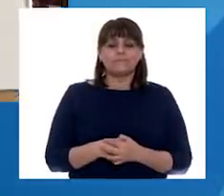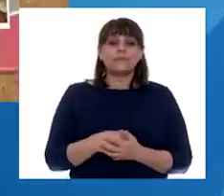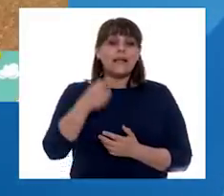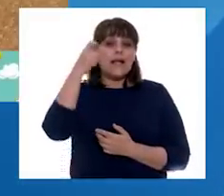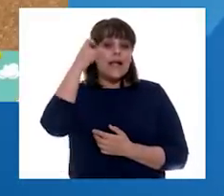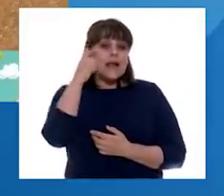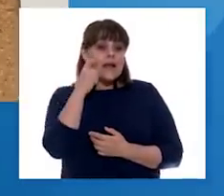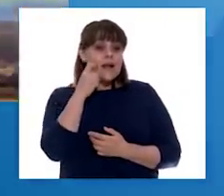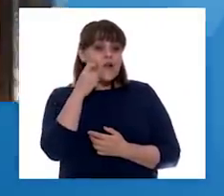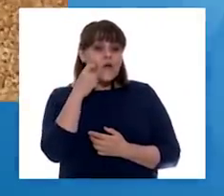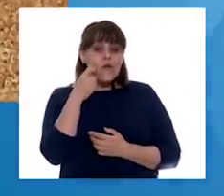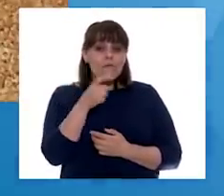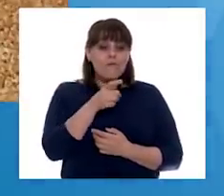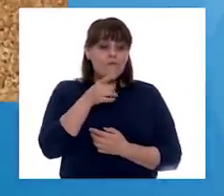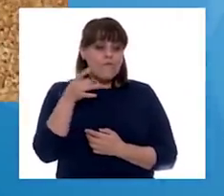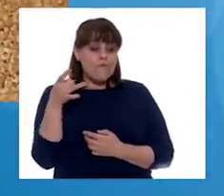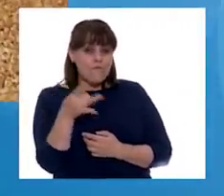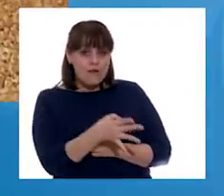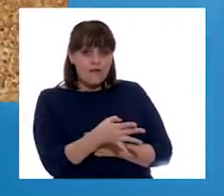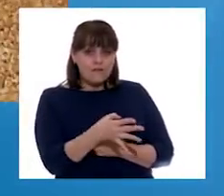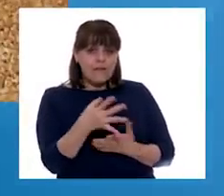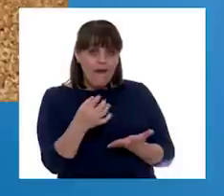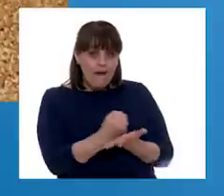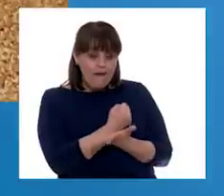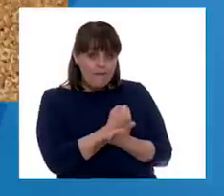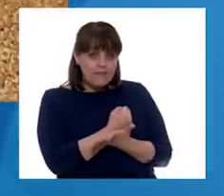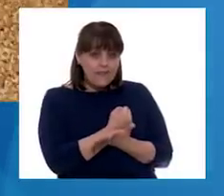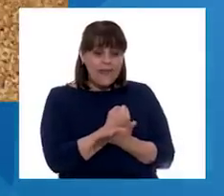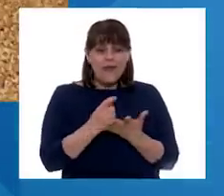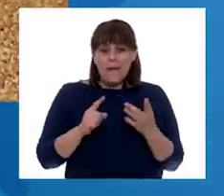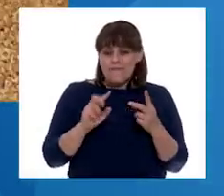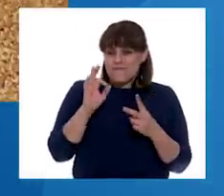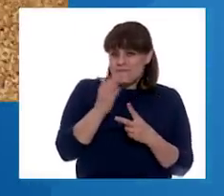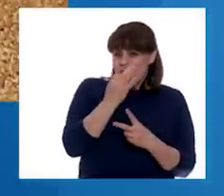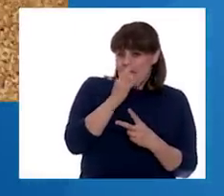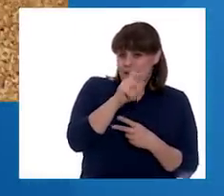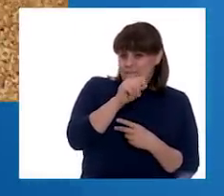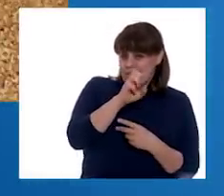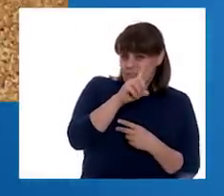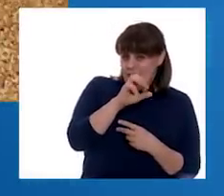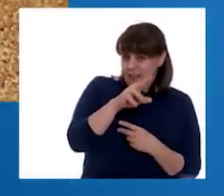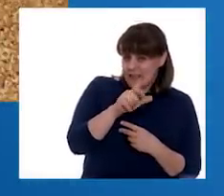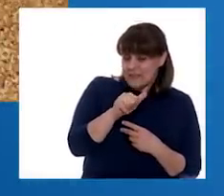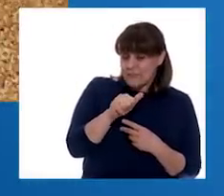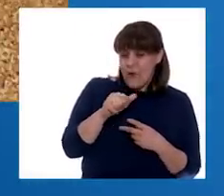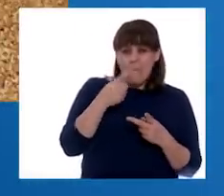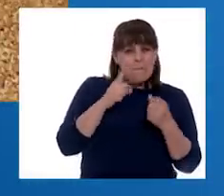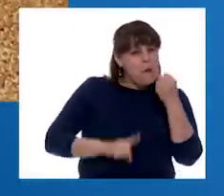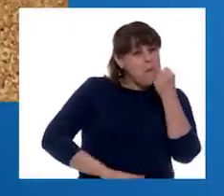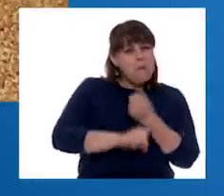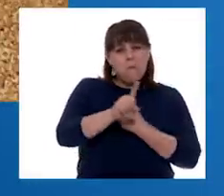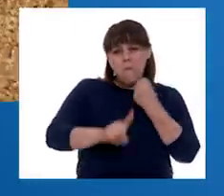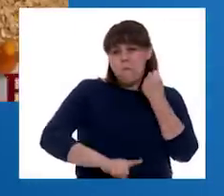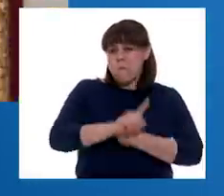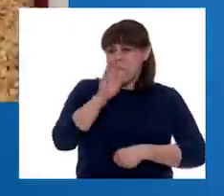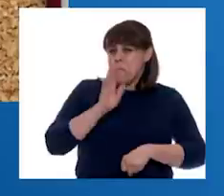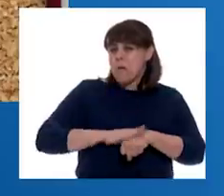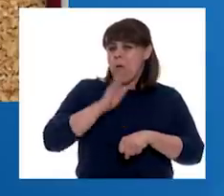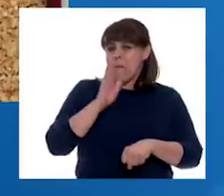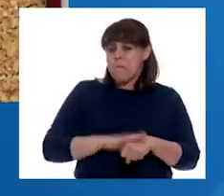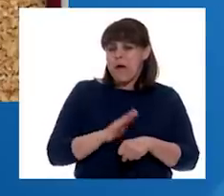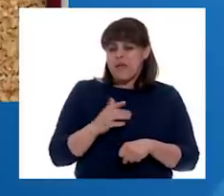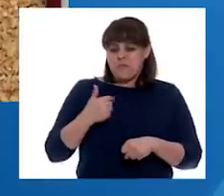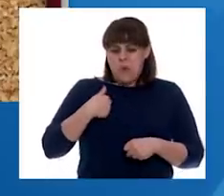es exiliado. Pero el federalismo arranca con más problemas. Todos malinterpretaron la autonomía creyéndose independientes.